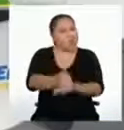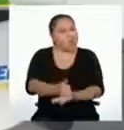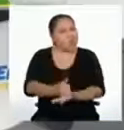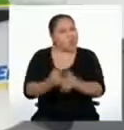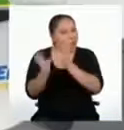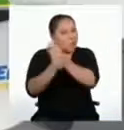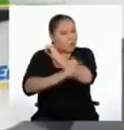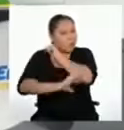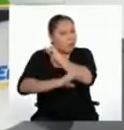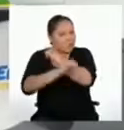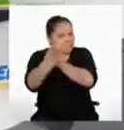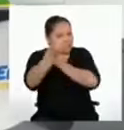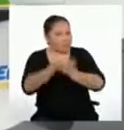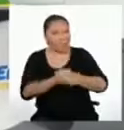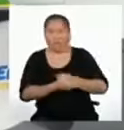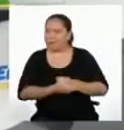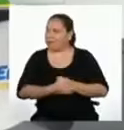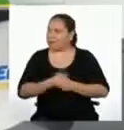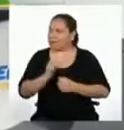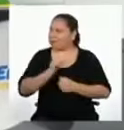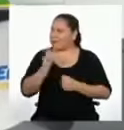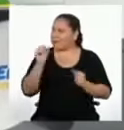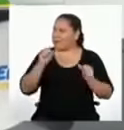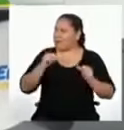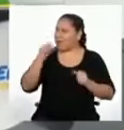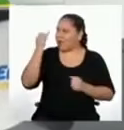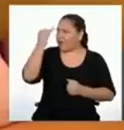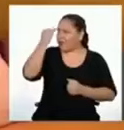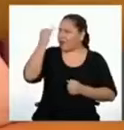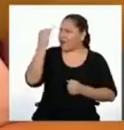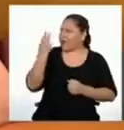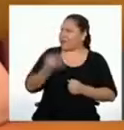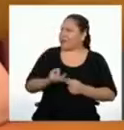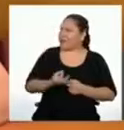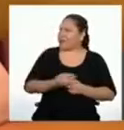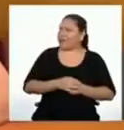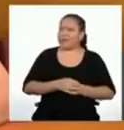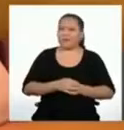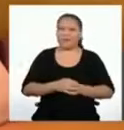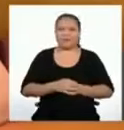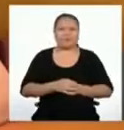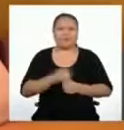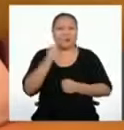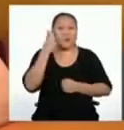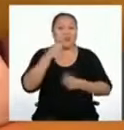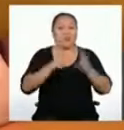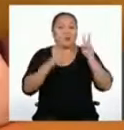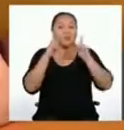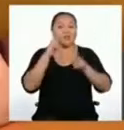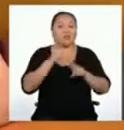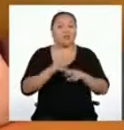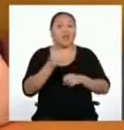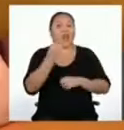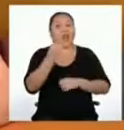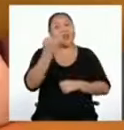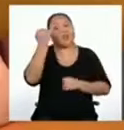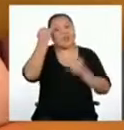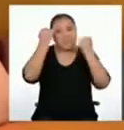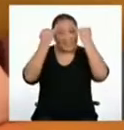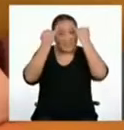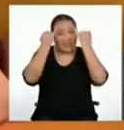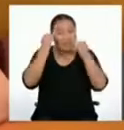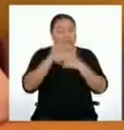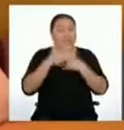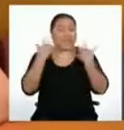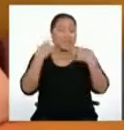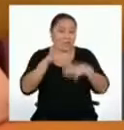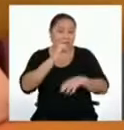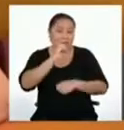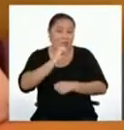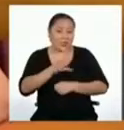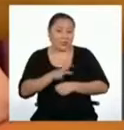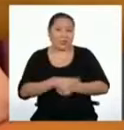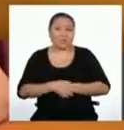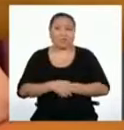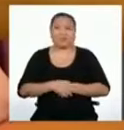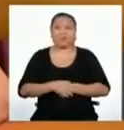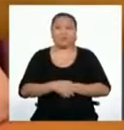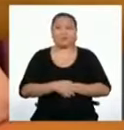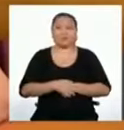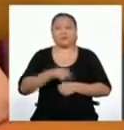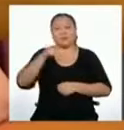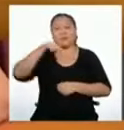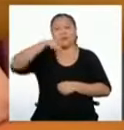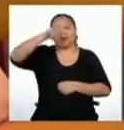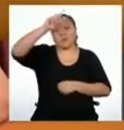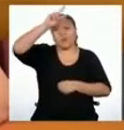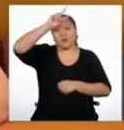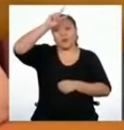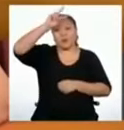¿verdad? No, no es mala idea en lo absoluto. Vamos a repasar algunas ideas que ya hemos mencionado. El